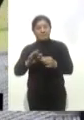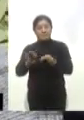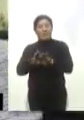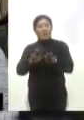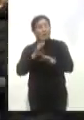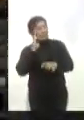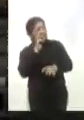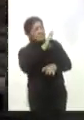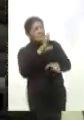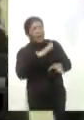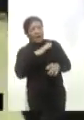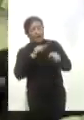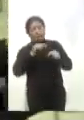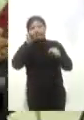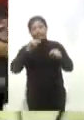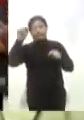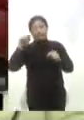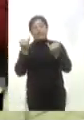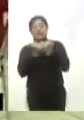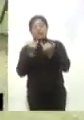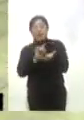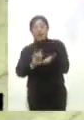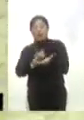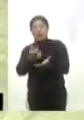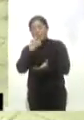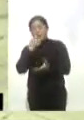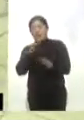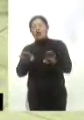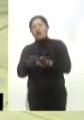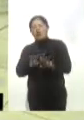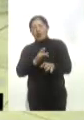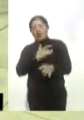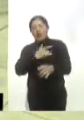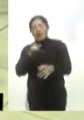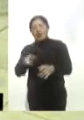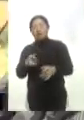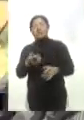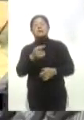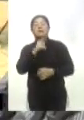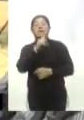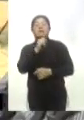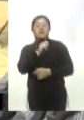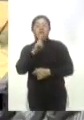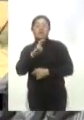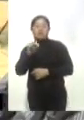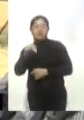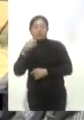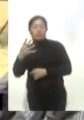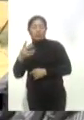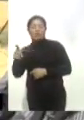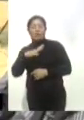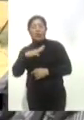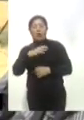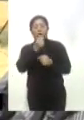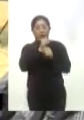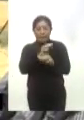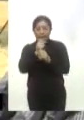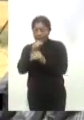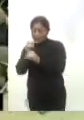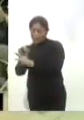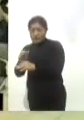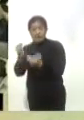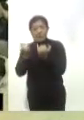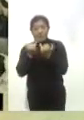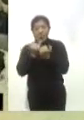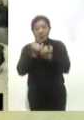lineamientos y manejo técnico del tratamiento TNR4, bioseguridad en centros de trabajo y oficinas, así como difusión de la